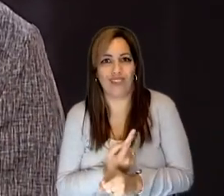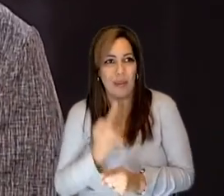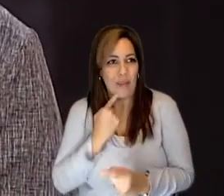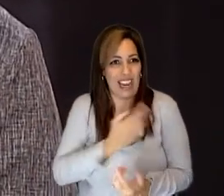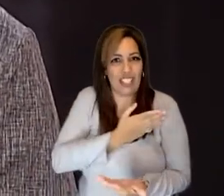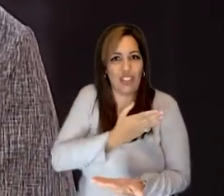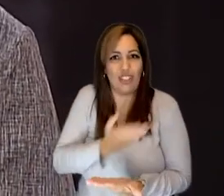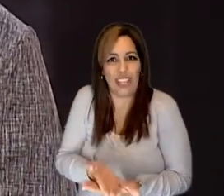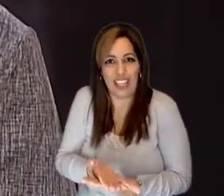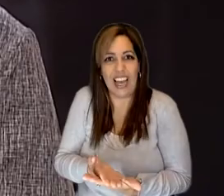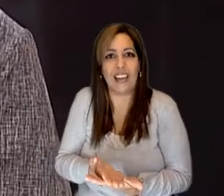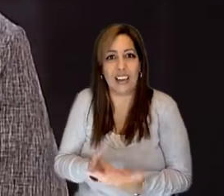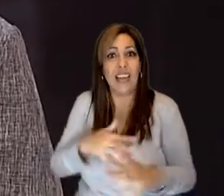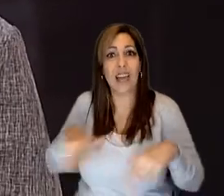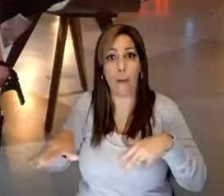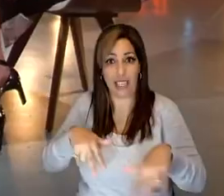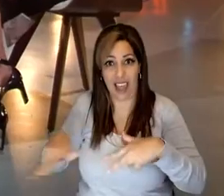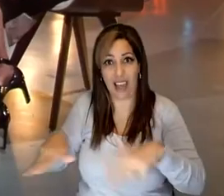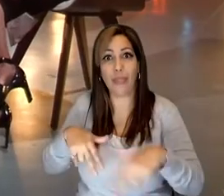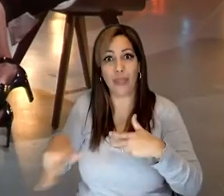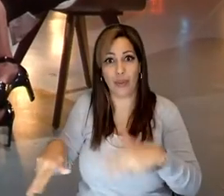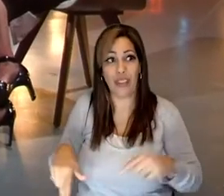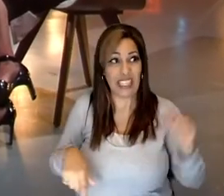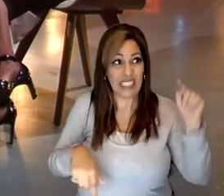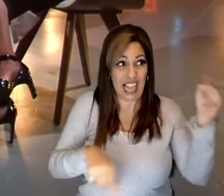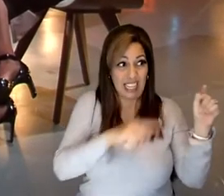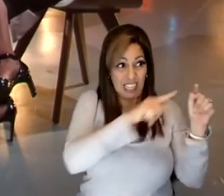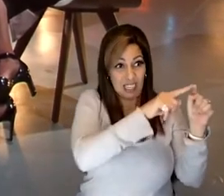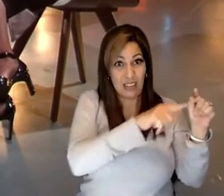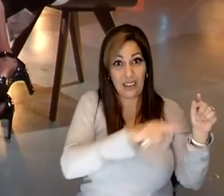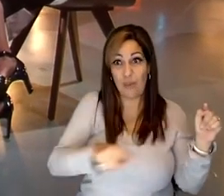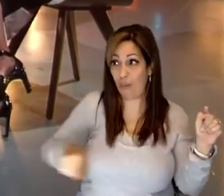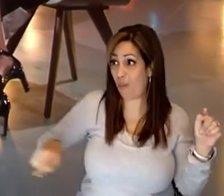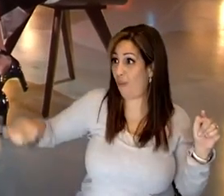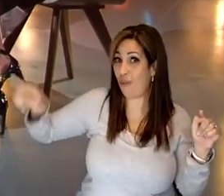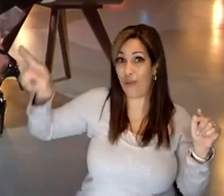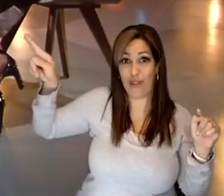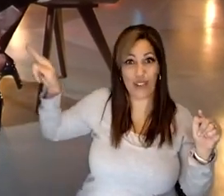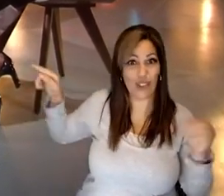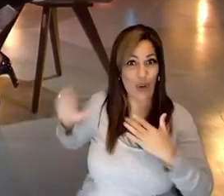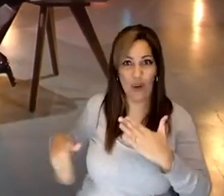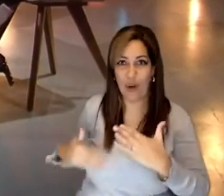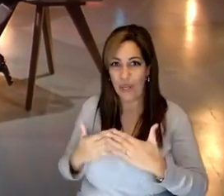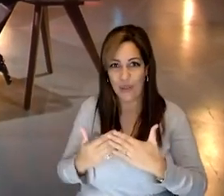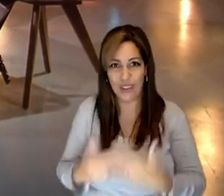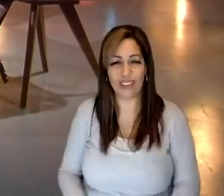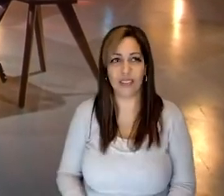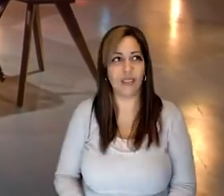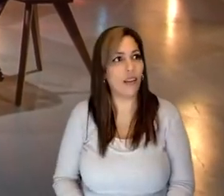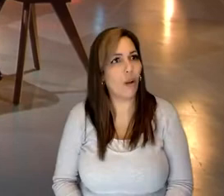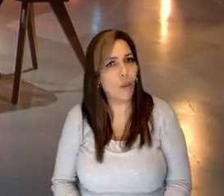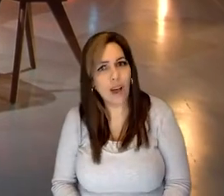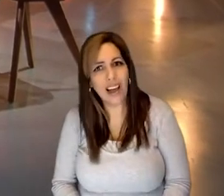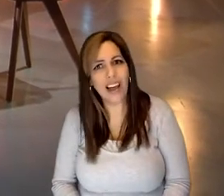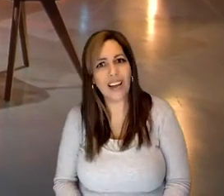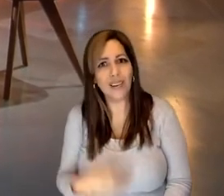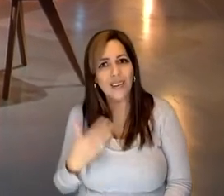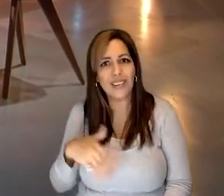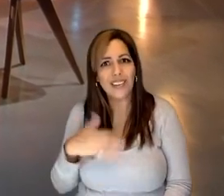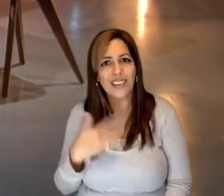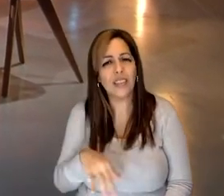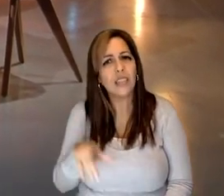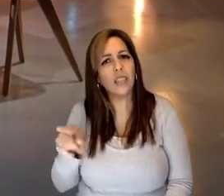para poder llegar de manera peatonal desde ese tramo de Viejo San Juan o Condado hasta el área del Distrito de Convenciones. Maravilloso. Incluso